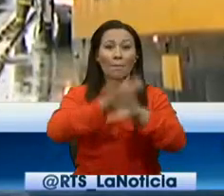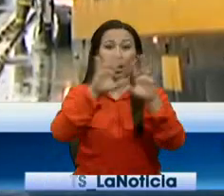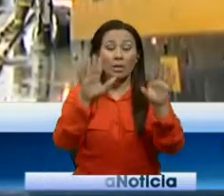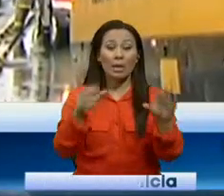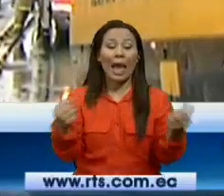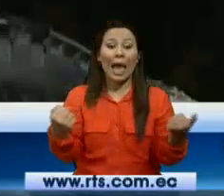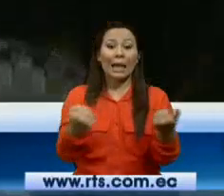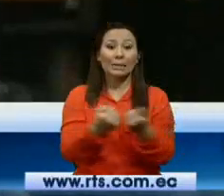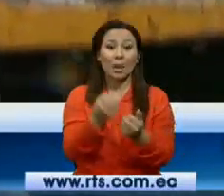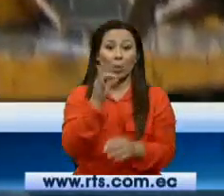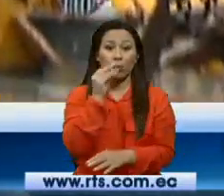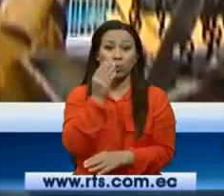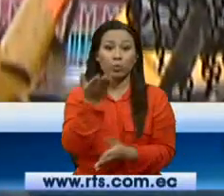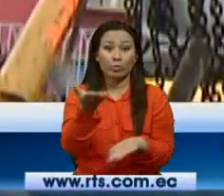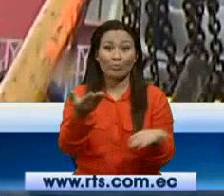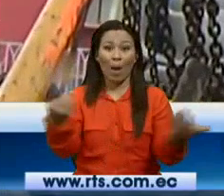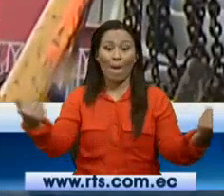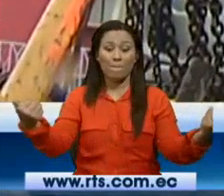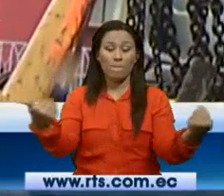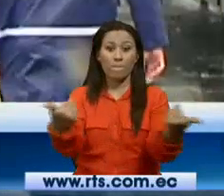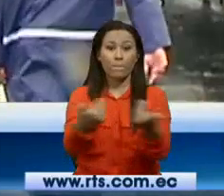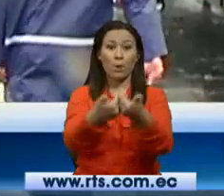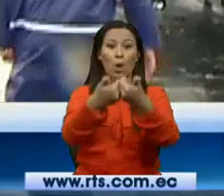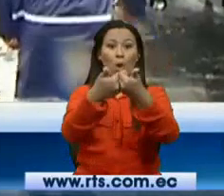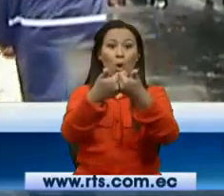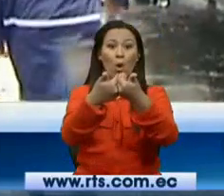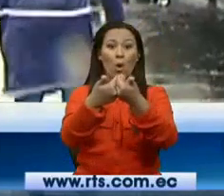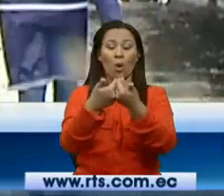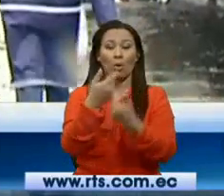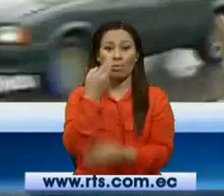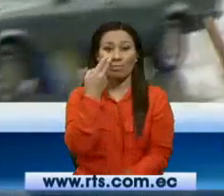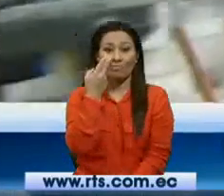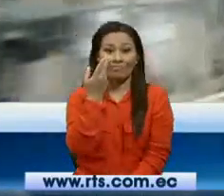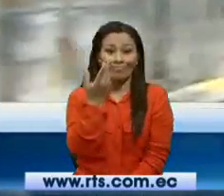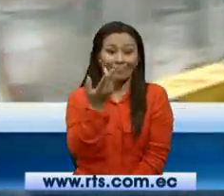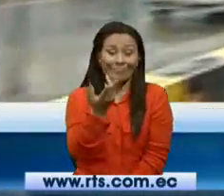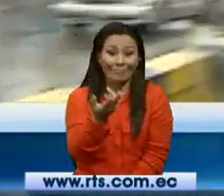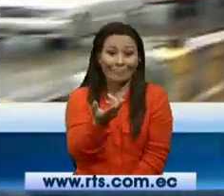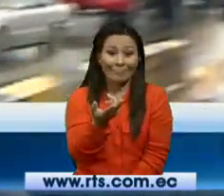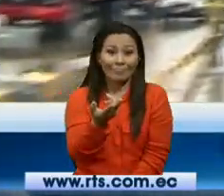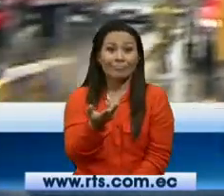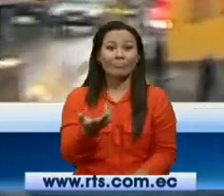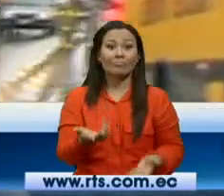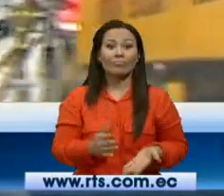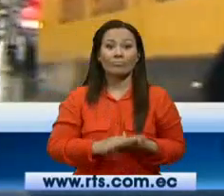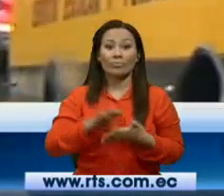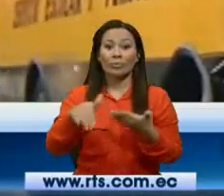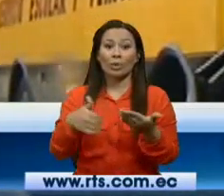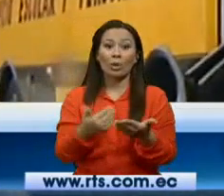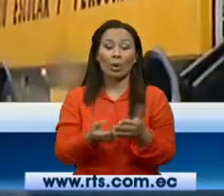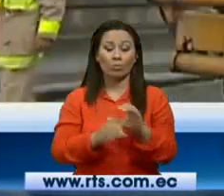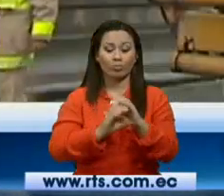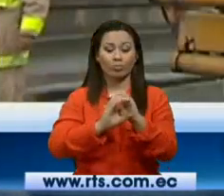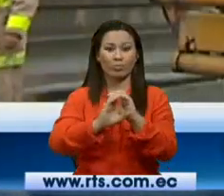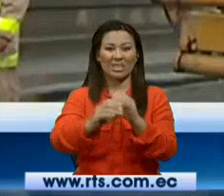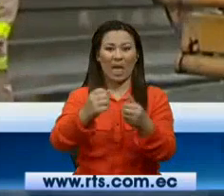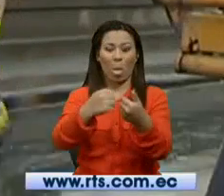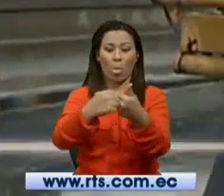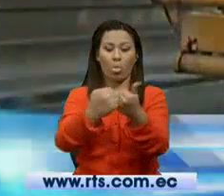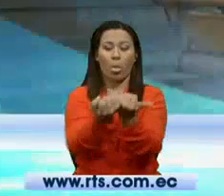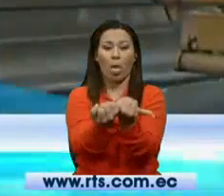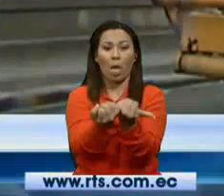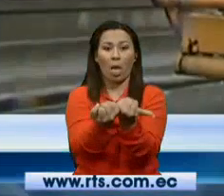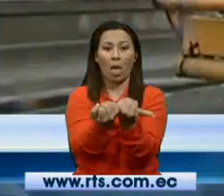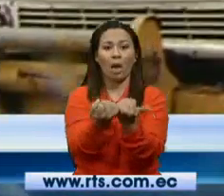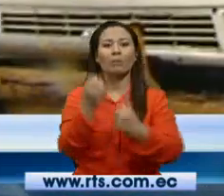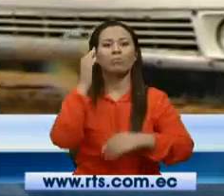de tránsito. Es un estrellamiento y volcamiento que se le salieron todo el tren delantero, producto